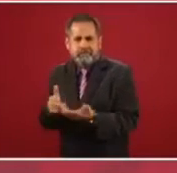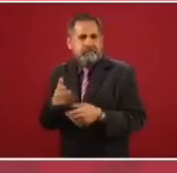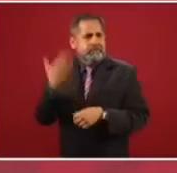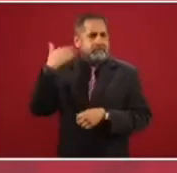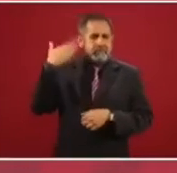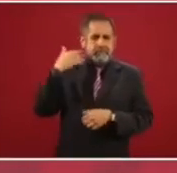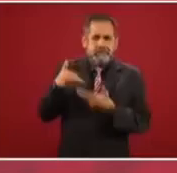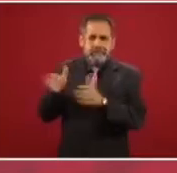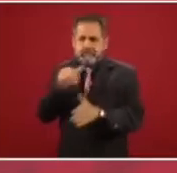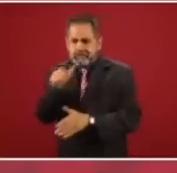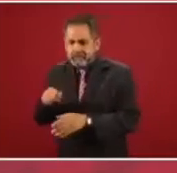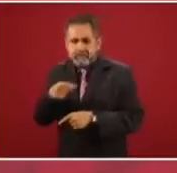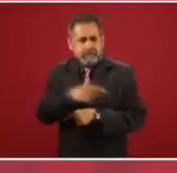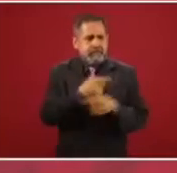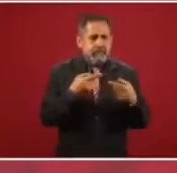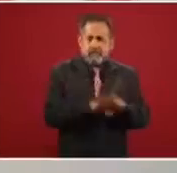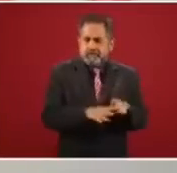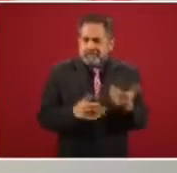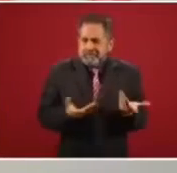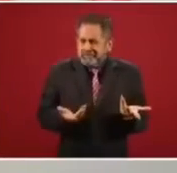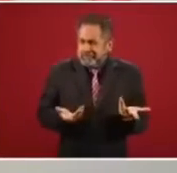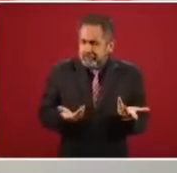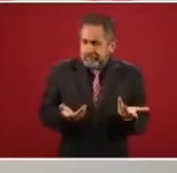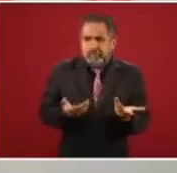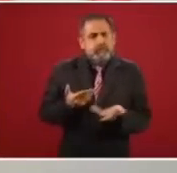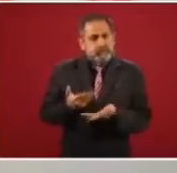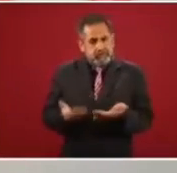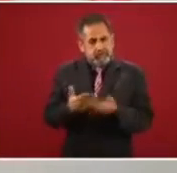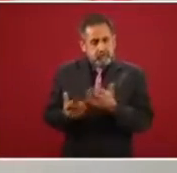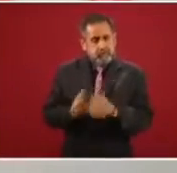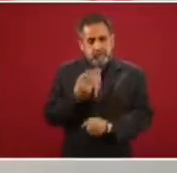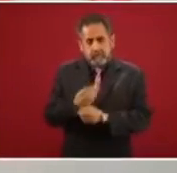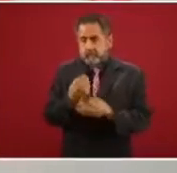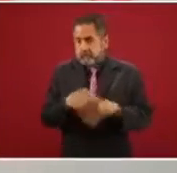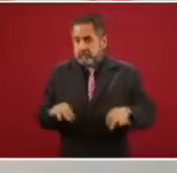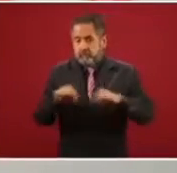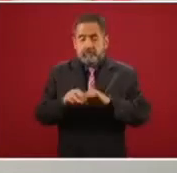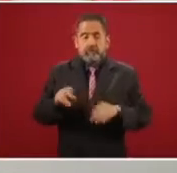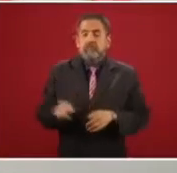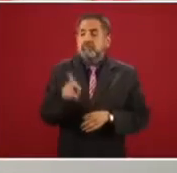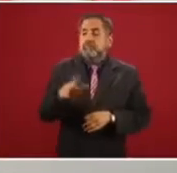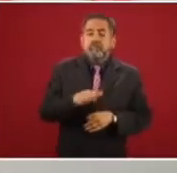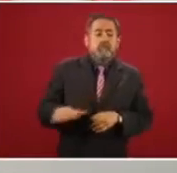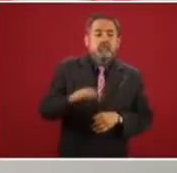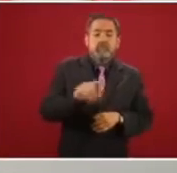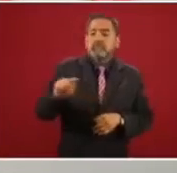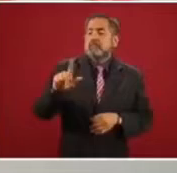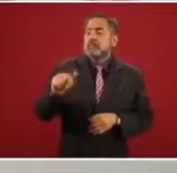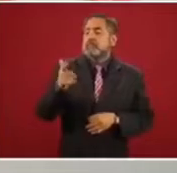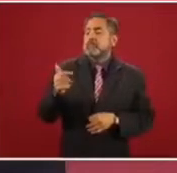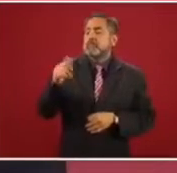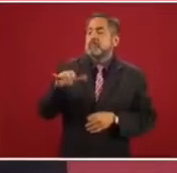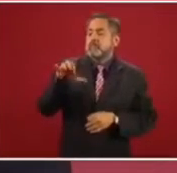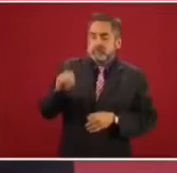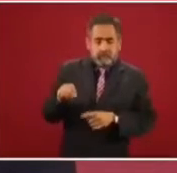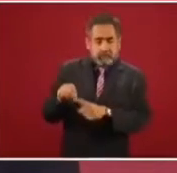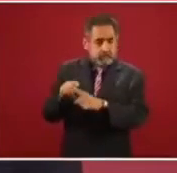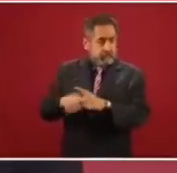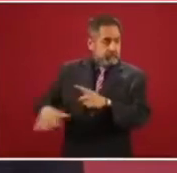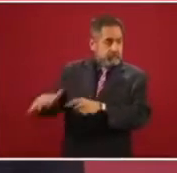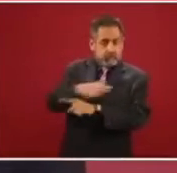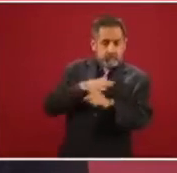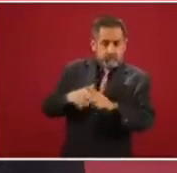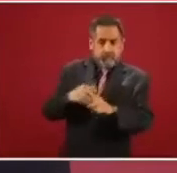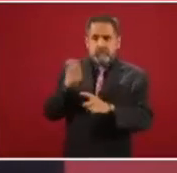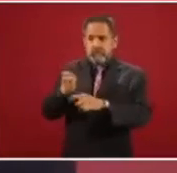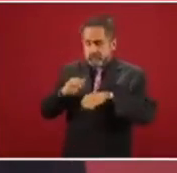pensar cómo se está resolviendo no sabemos de la importancia de tlaxiaco para toda la región y justo por eso es que queremos